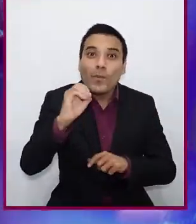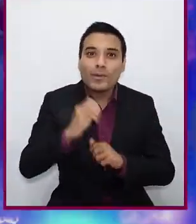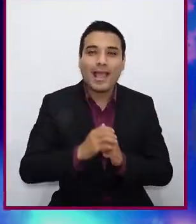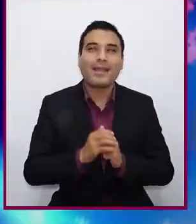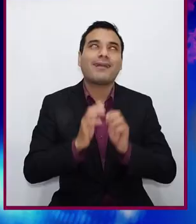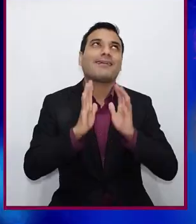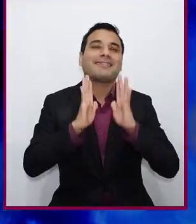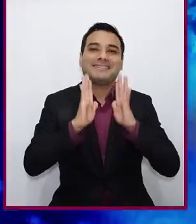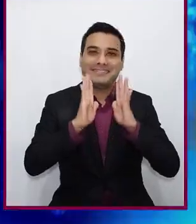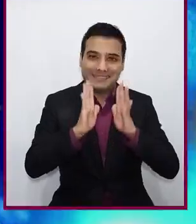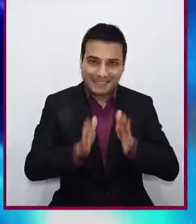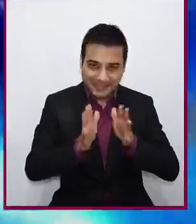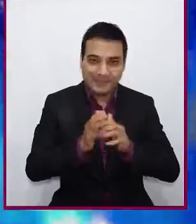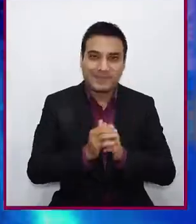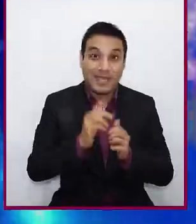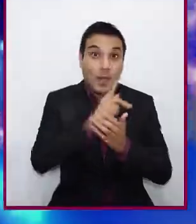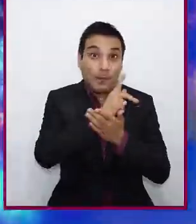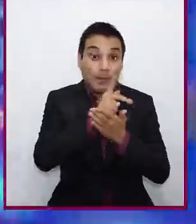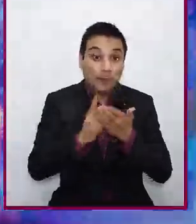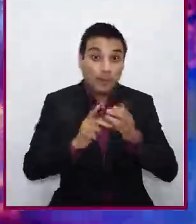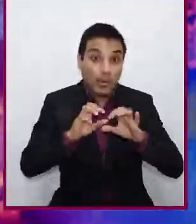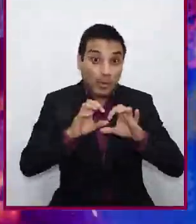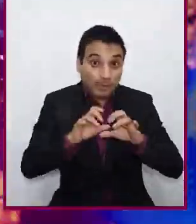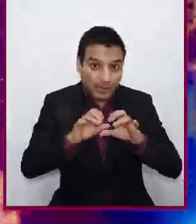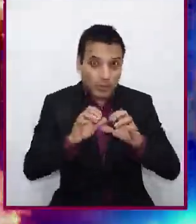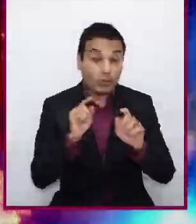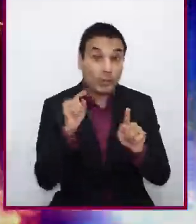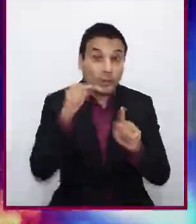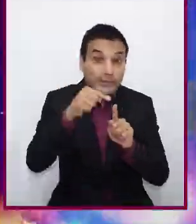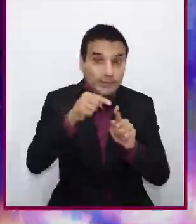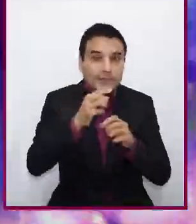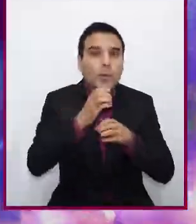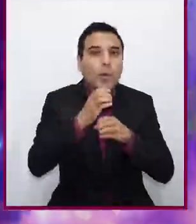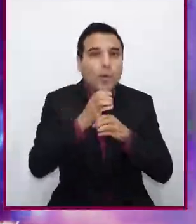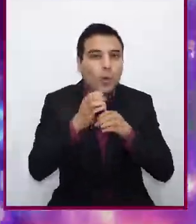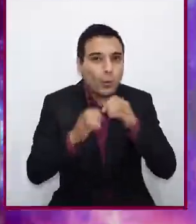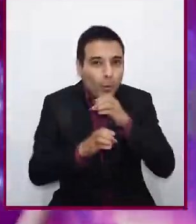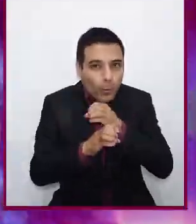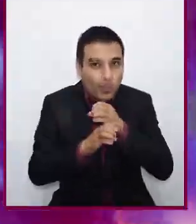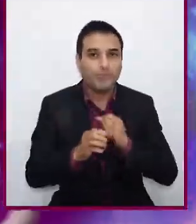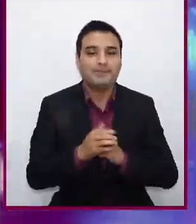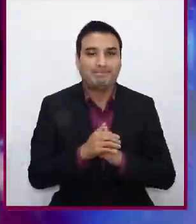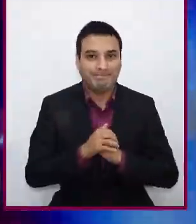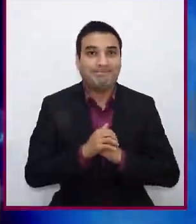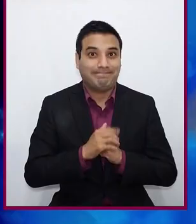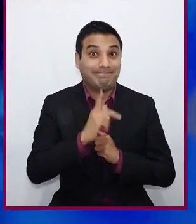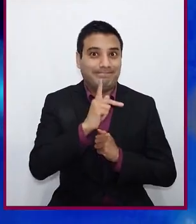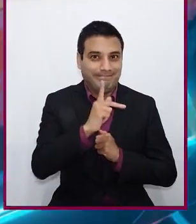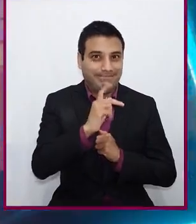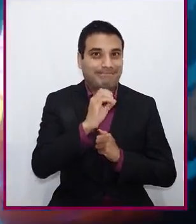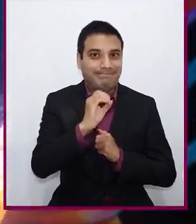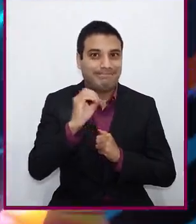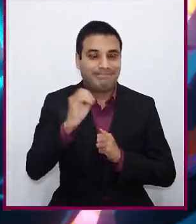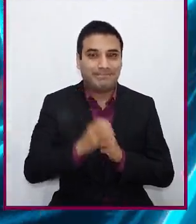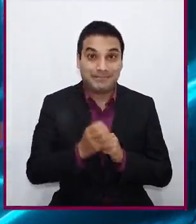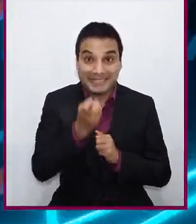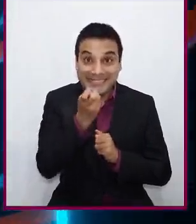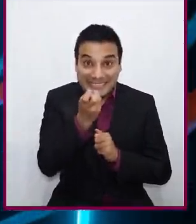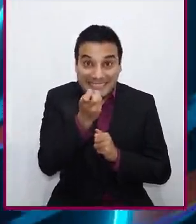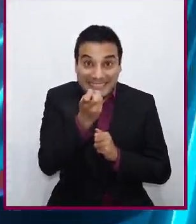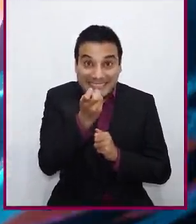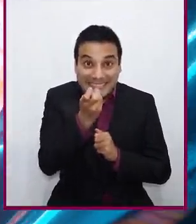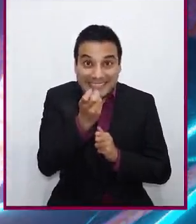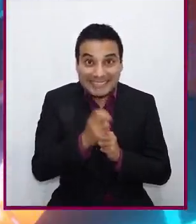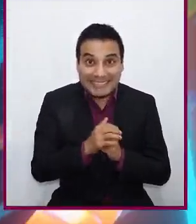ya programación orientada a objetos del